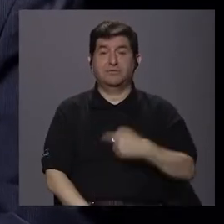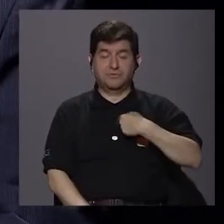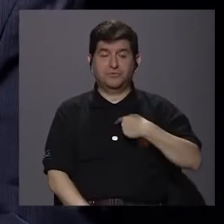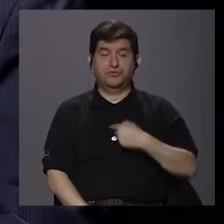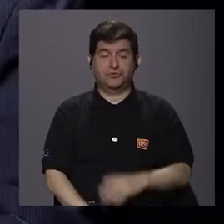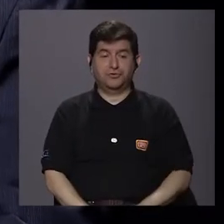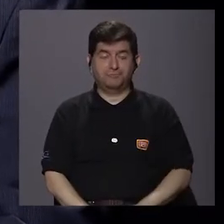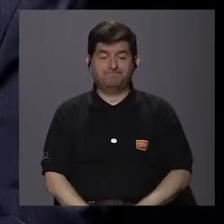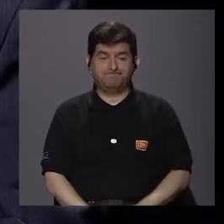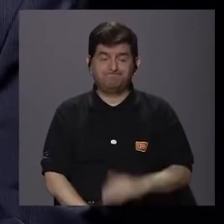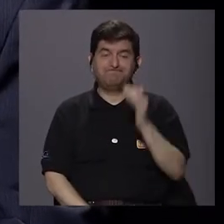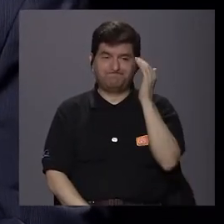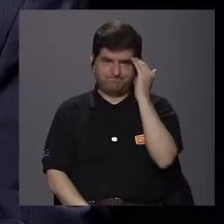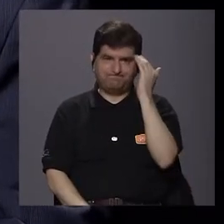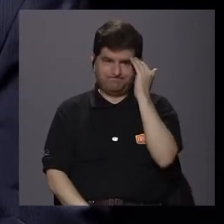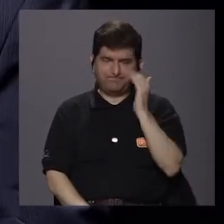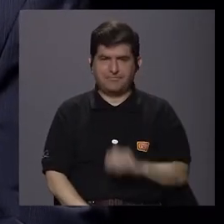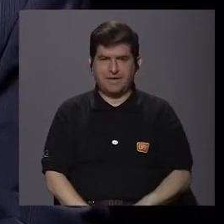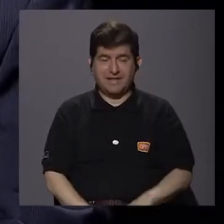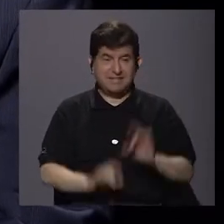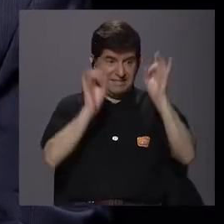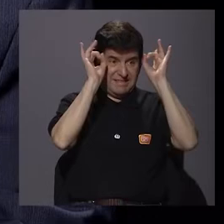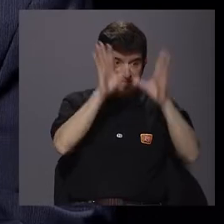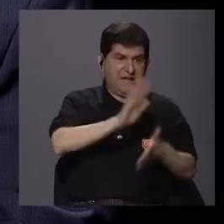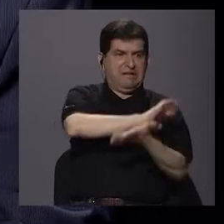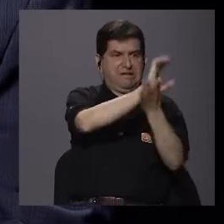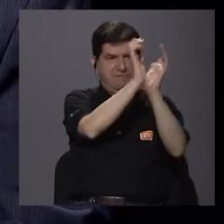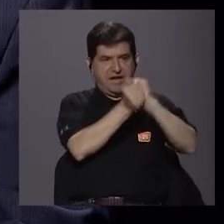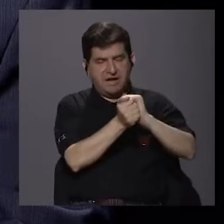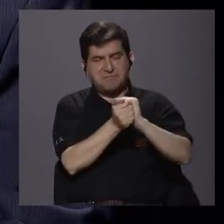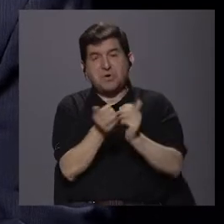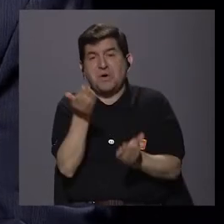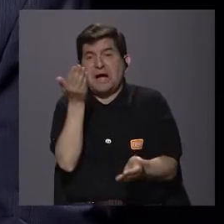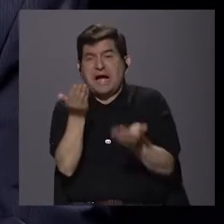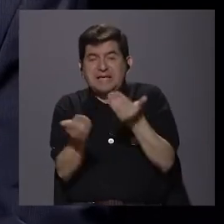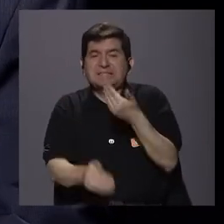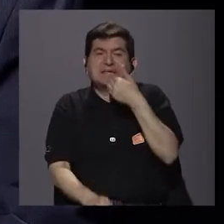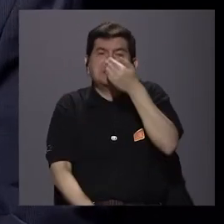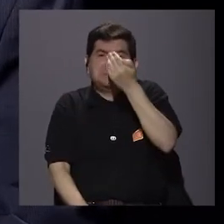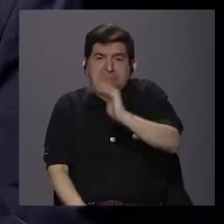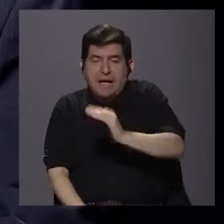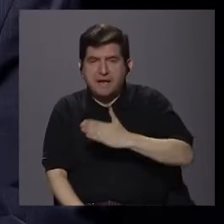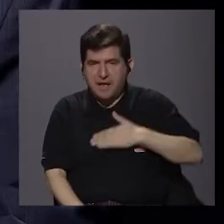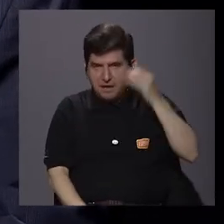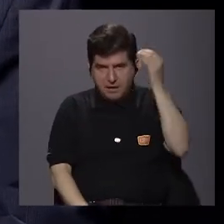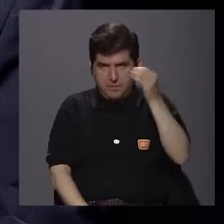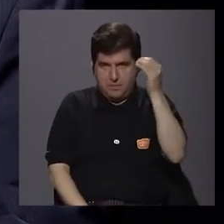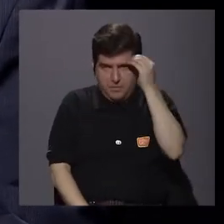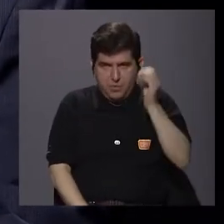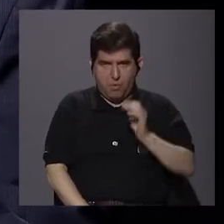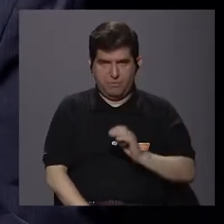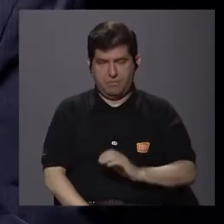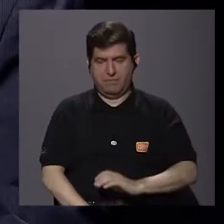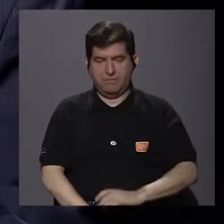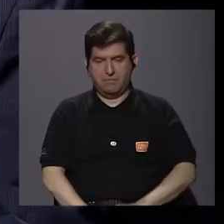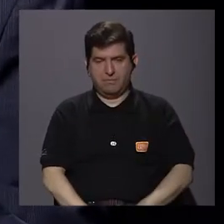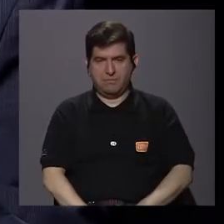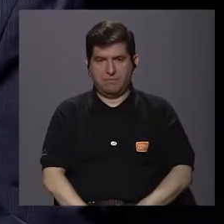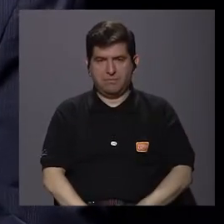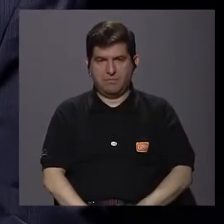tengo que reconocer que pasó a la desastrosa a posiblemente mala en mi opinión